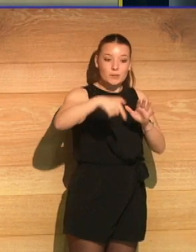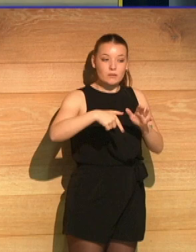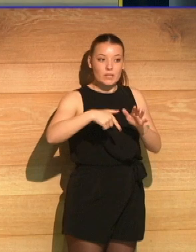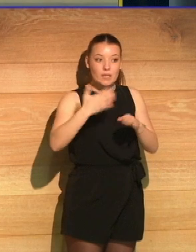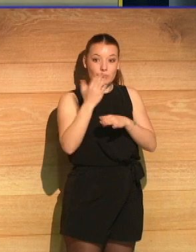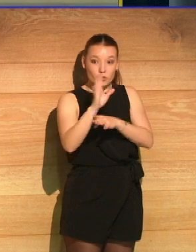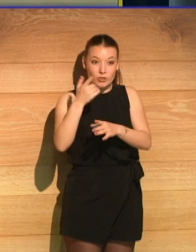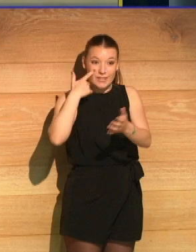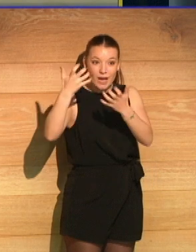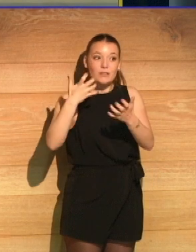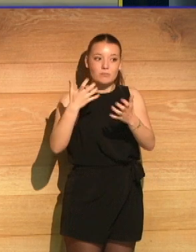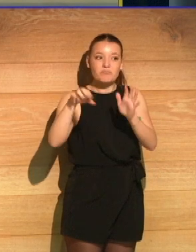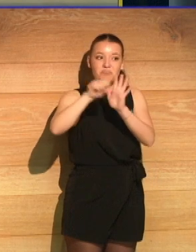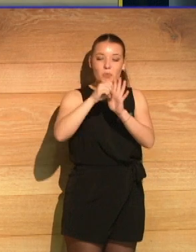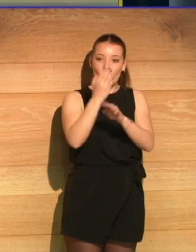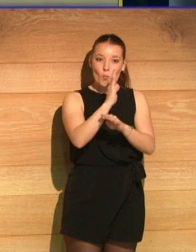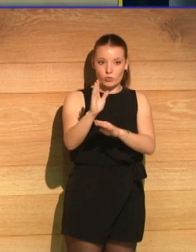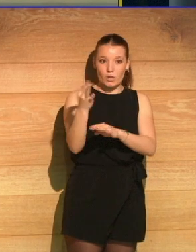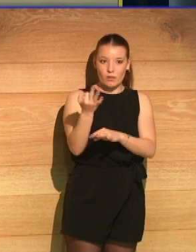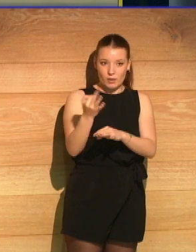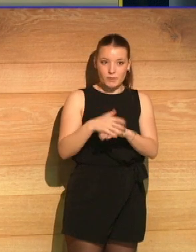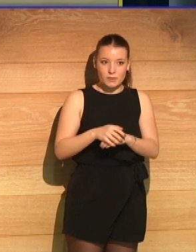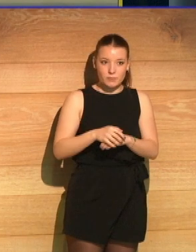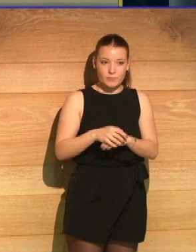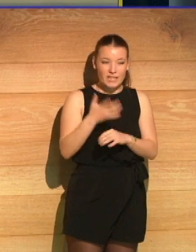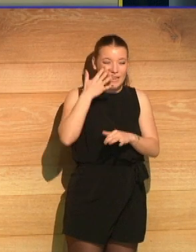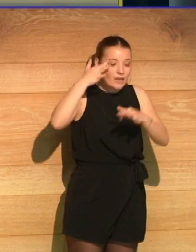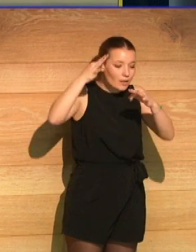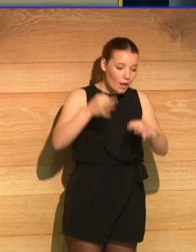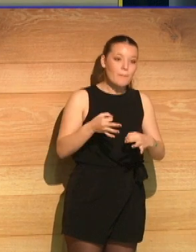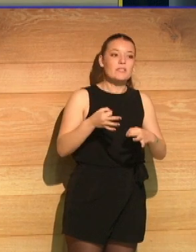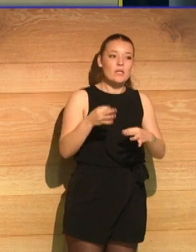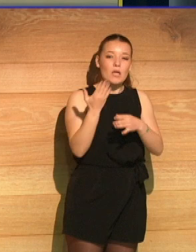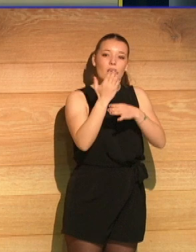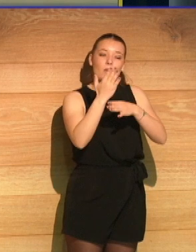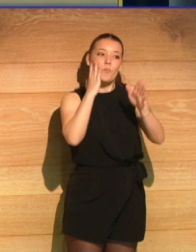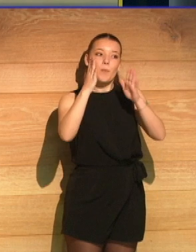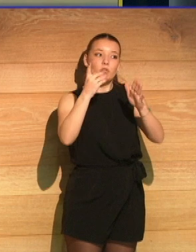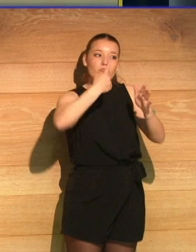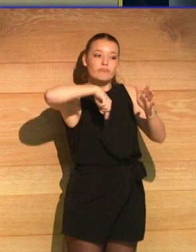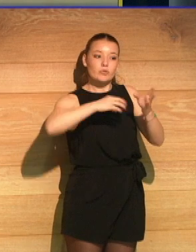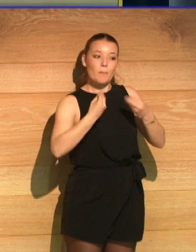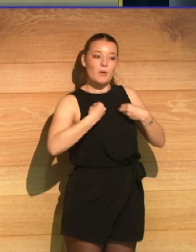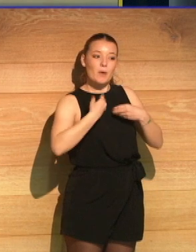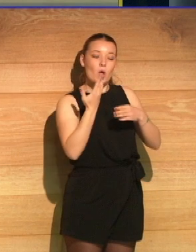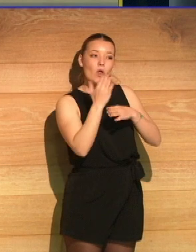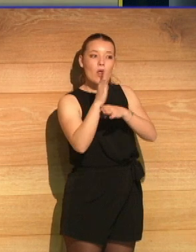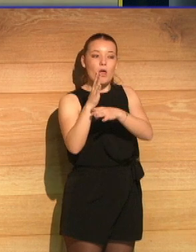importante pues, mostrar esos símbolos. ¿Cuáles son realmente los que representan el momento en el que estamos viviendo? Tadeusz, por ejemplo.